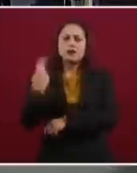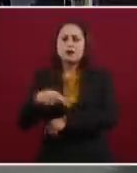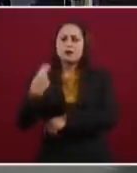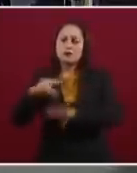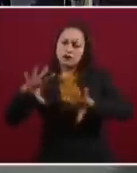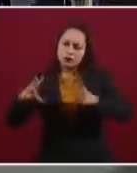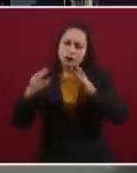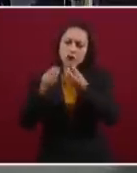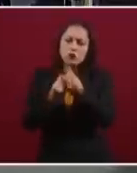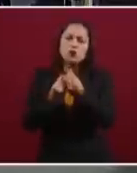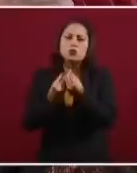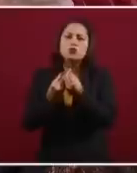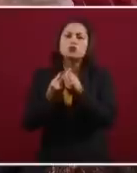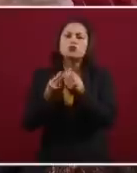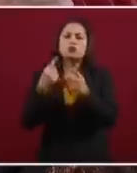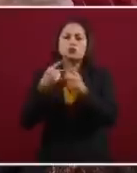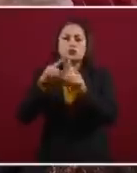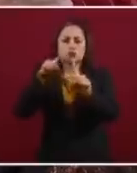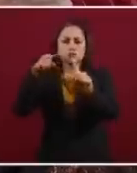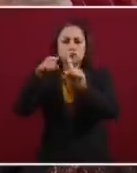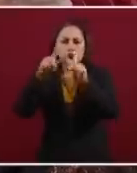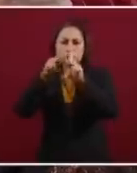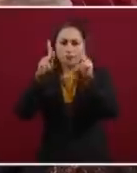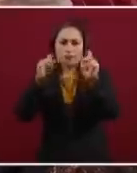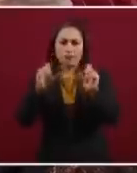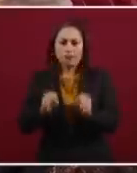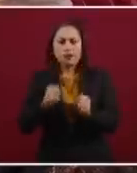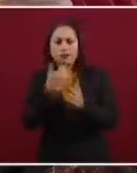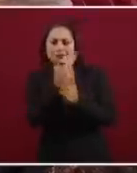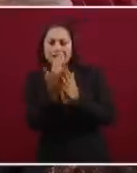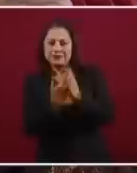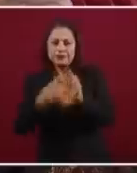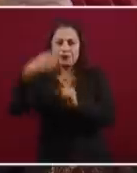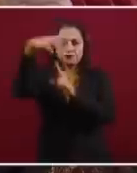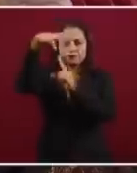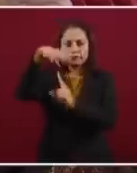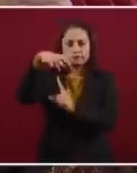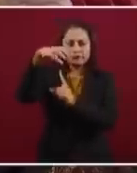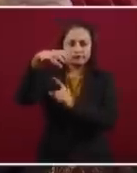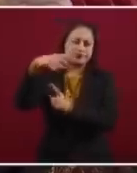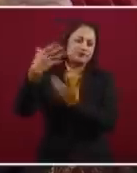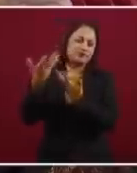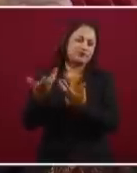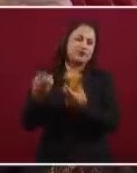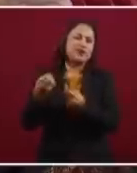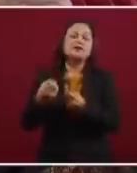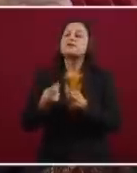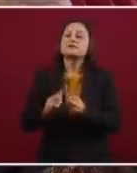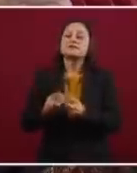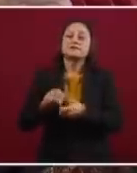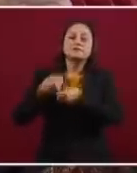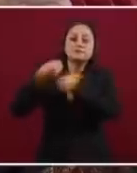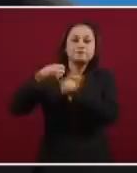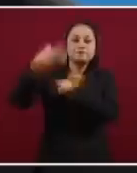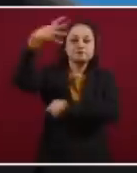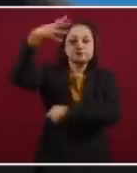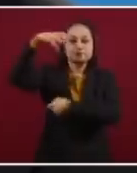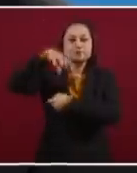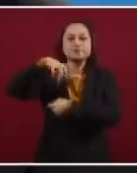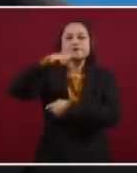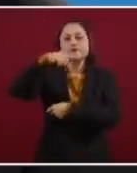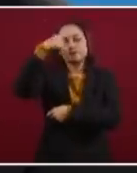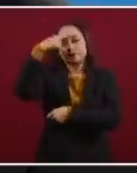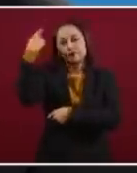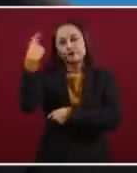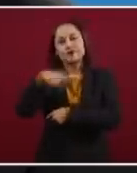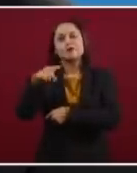verde lo que indica es aquí hay un paraguas a que a un paraguas de protección a la ciudadanía porque el gobierno está para